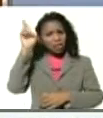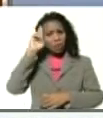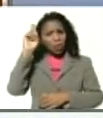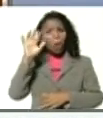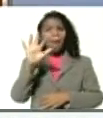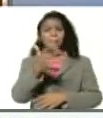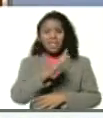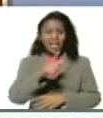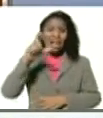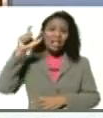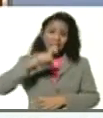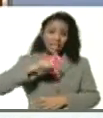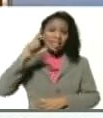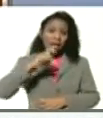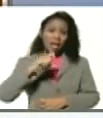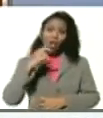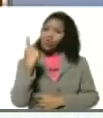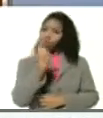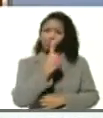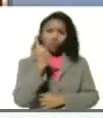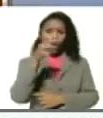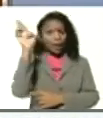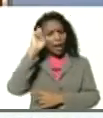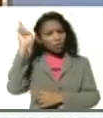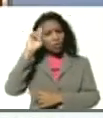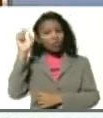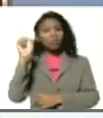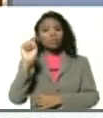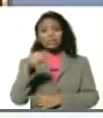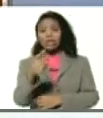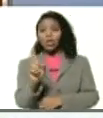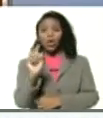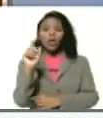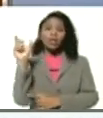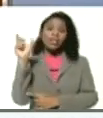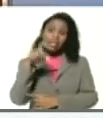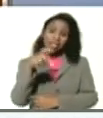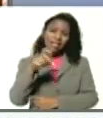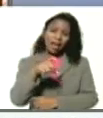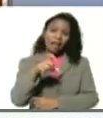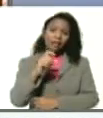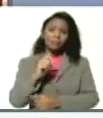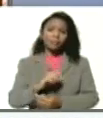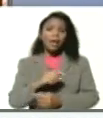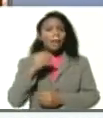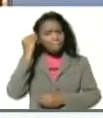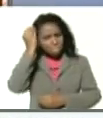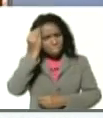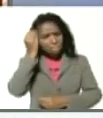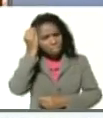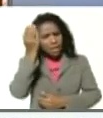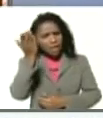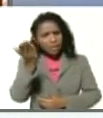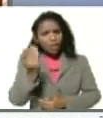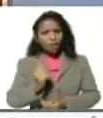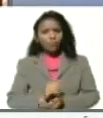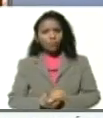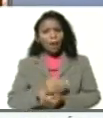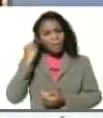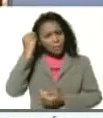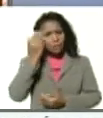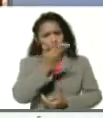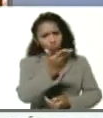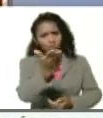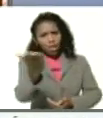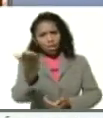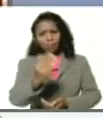necesaria no solo razonable sino necesaria y piénsenlo piénsenlo ustedes